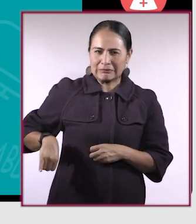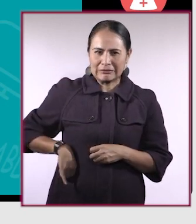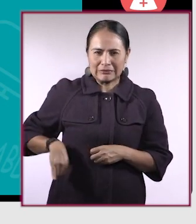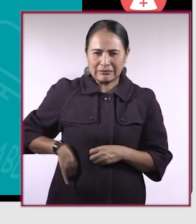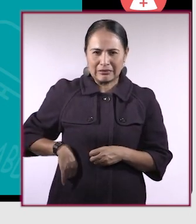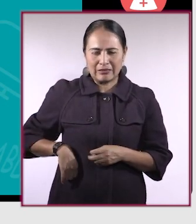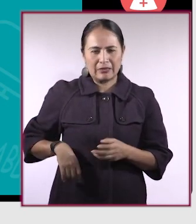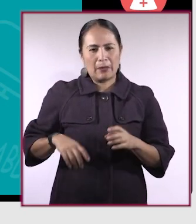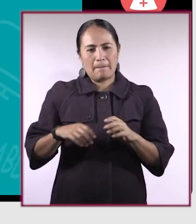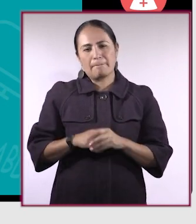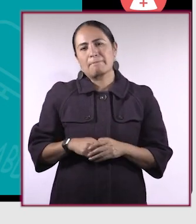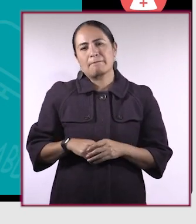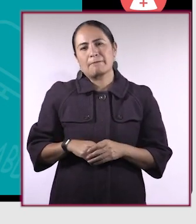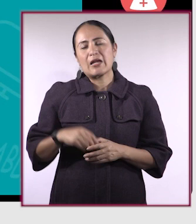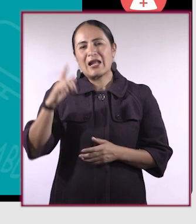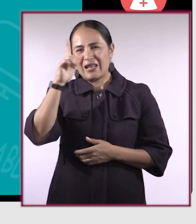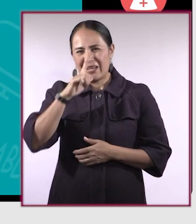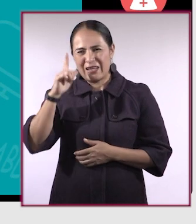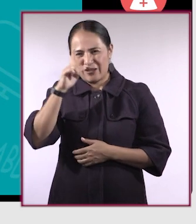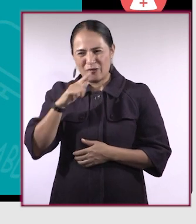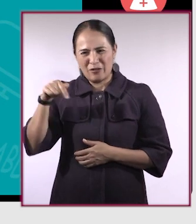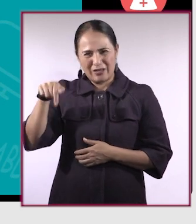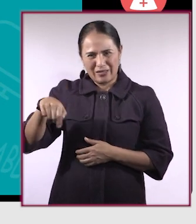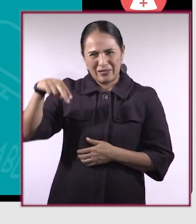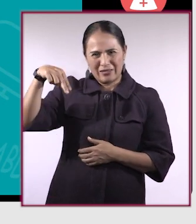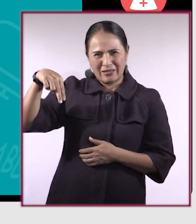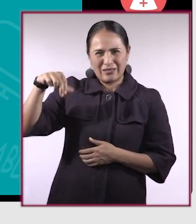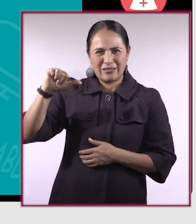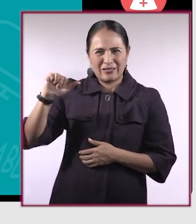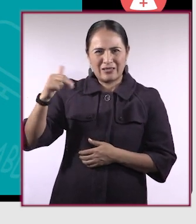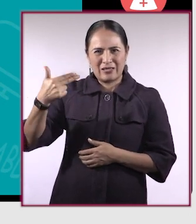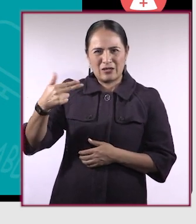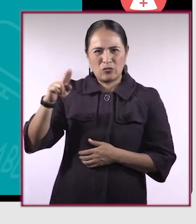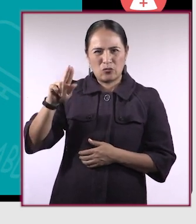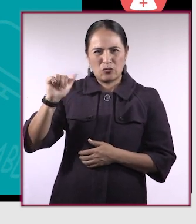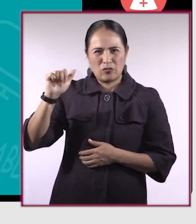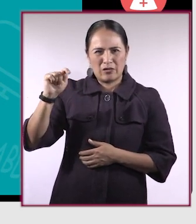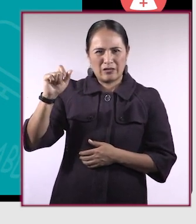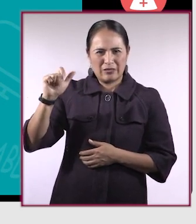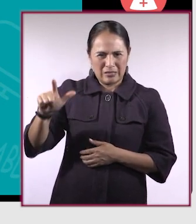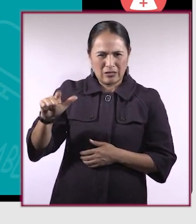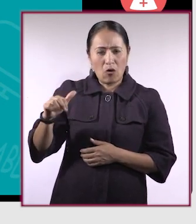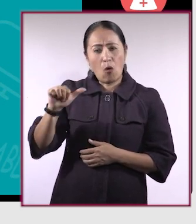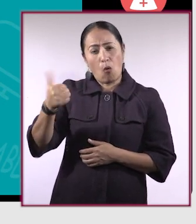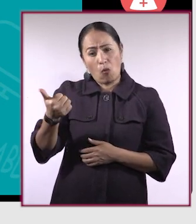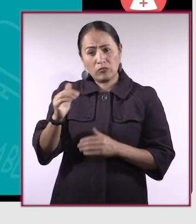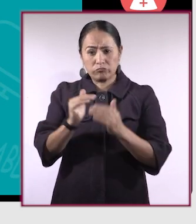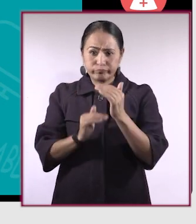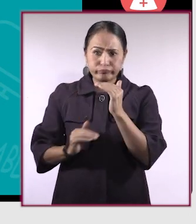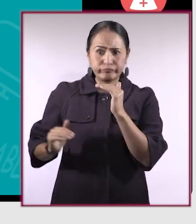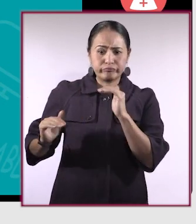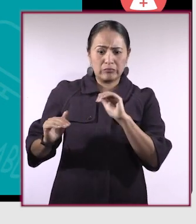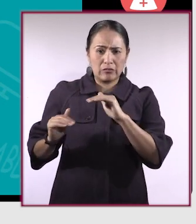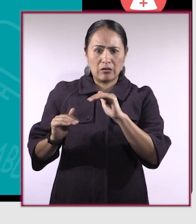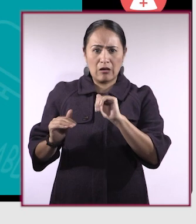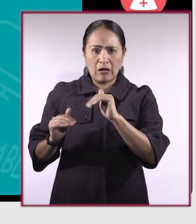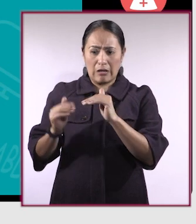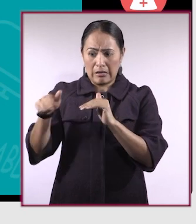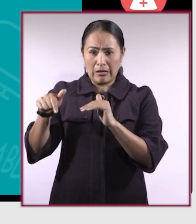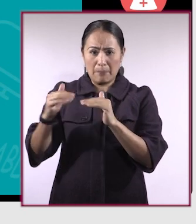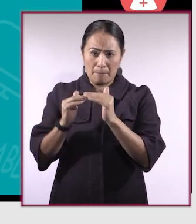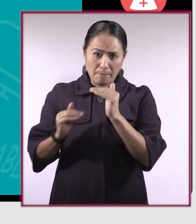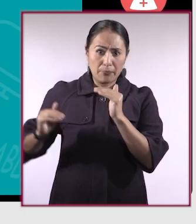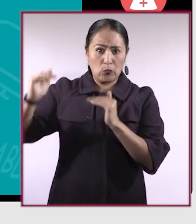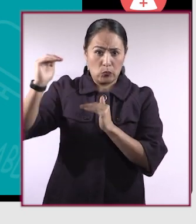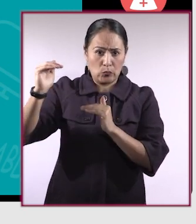interesante, que la escritura de la lengua náhuatl tiene ventajas sobre otras lenguas porque